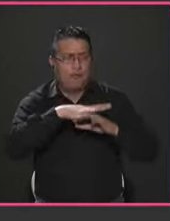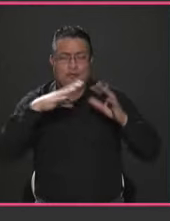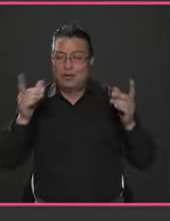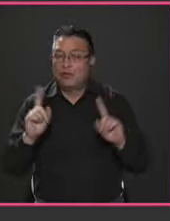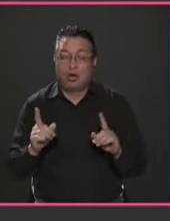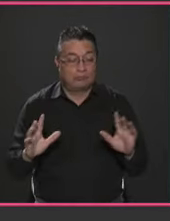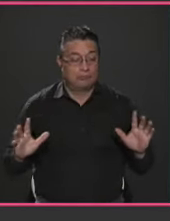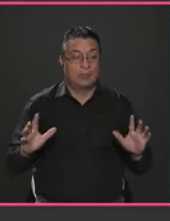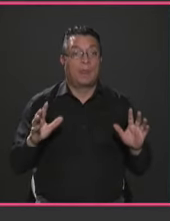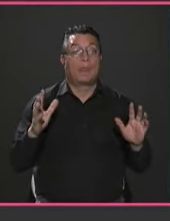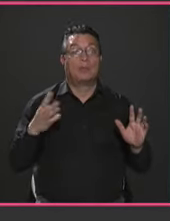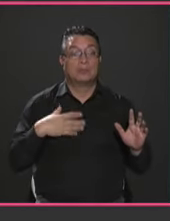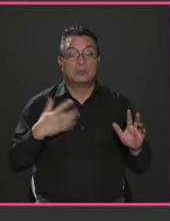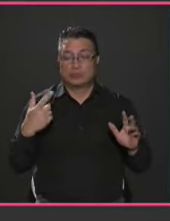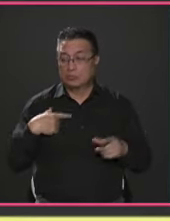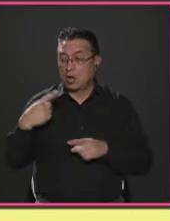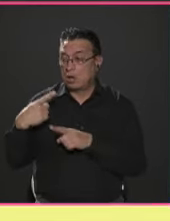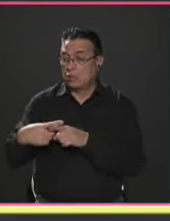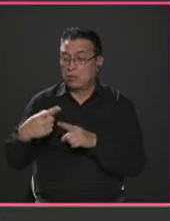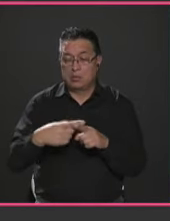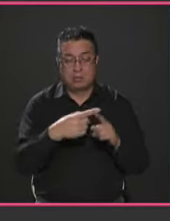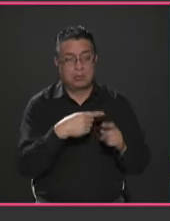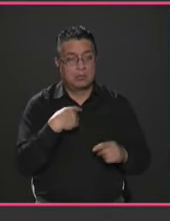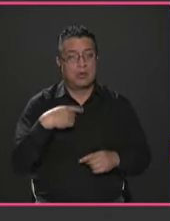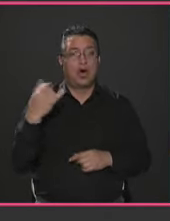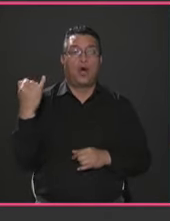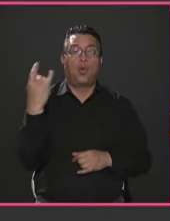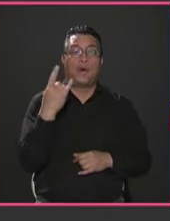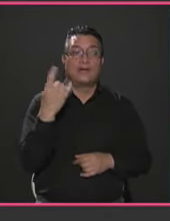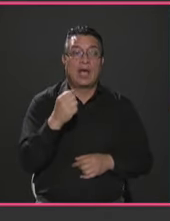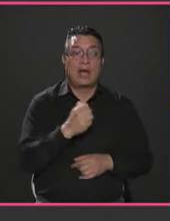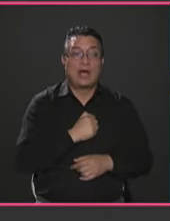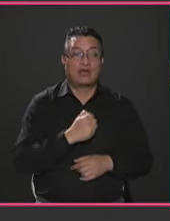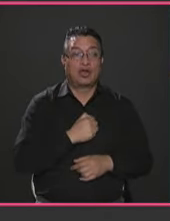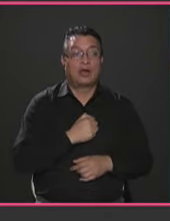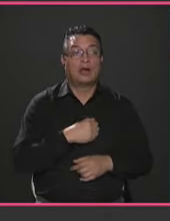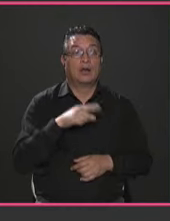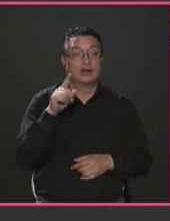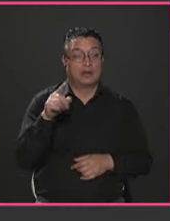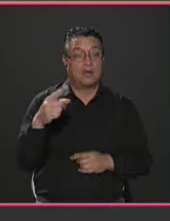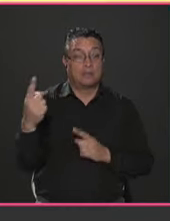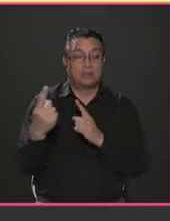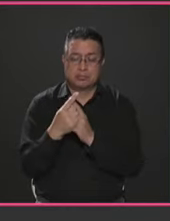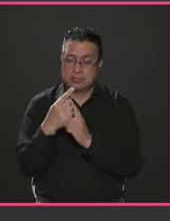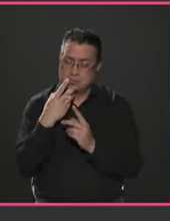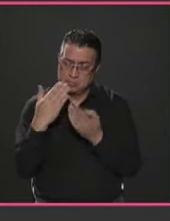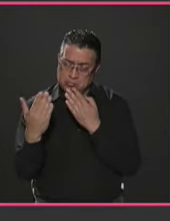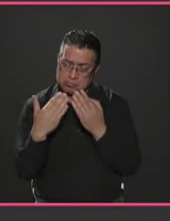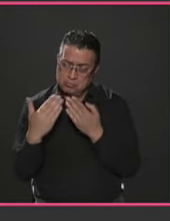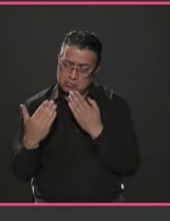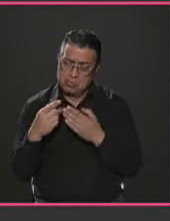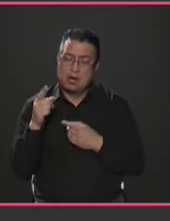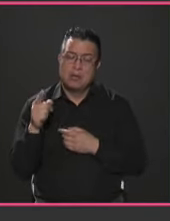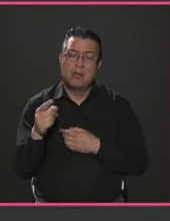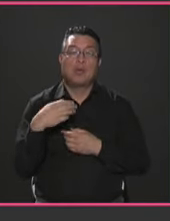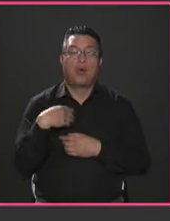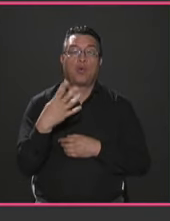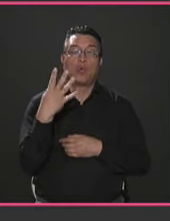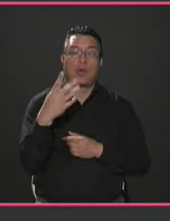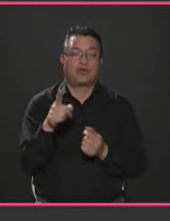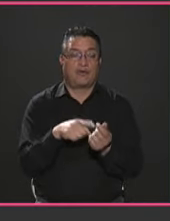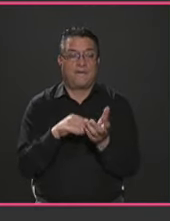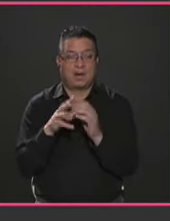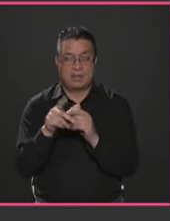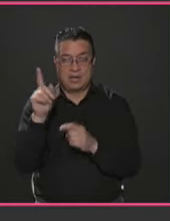entonces con mi colaborador en la universidad en la Universidad Católica Juan Francisco migel nos propusimos comenzar con cuatro